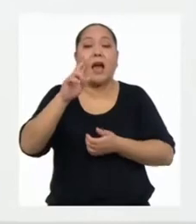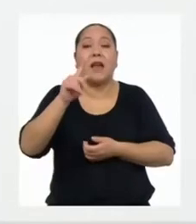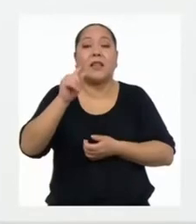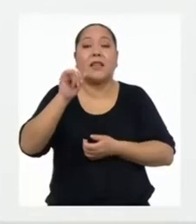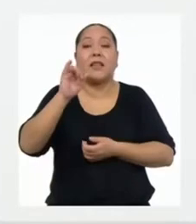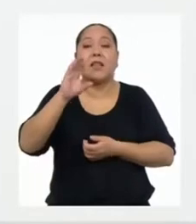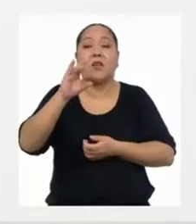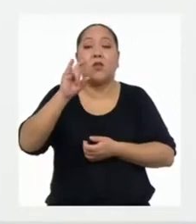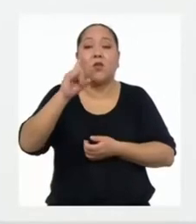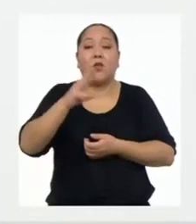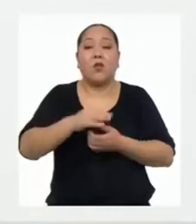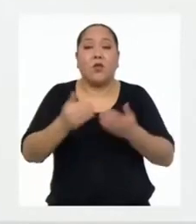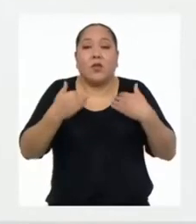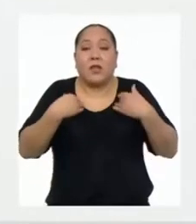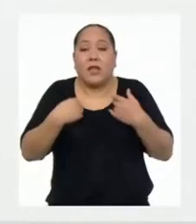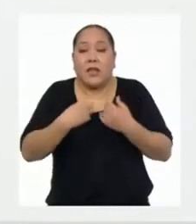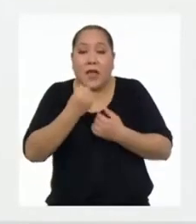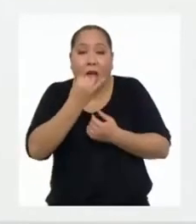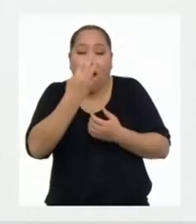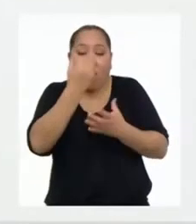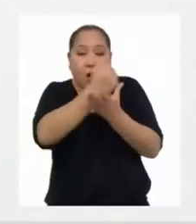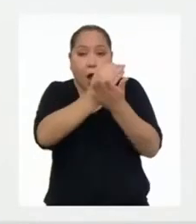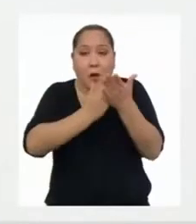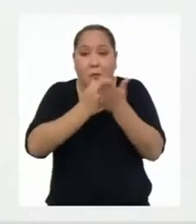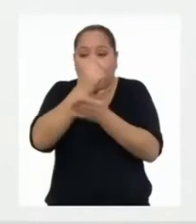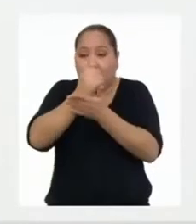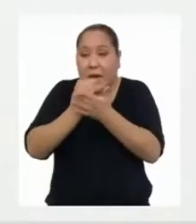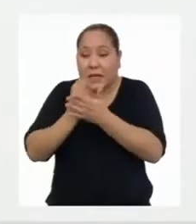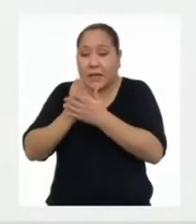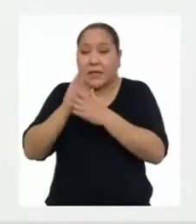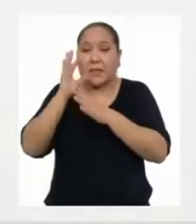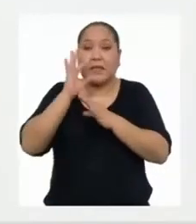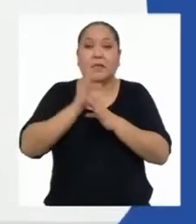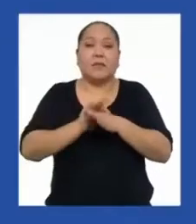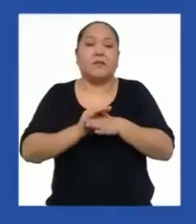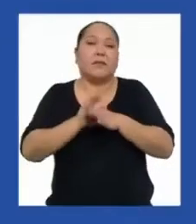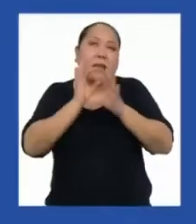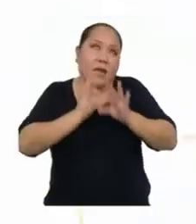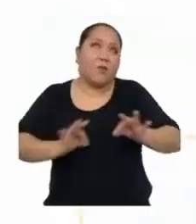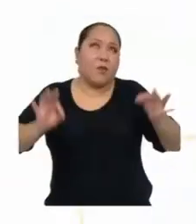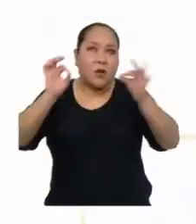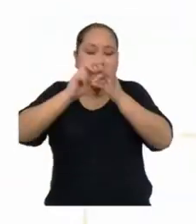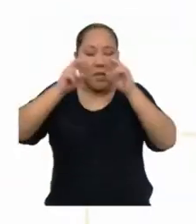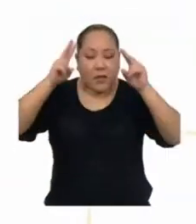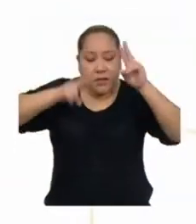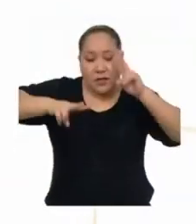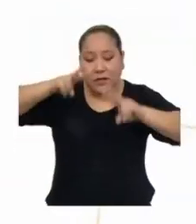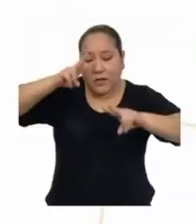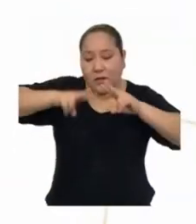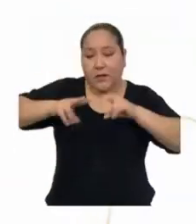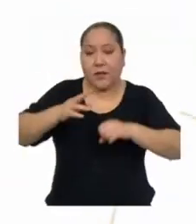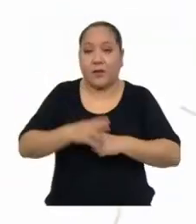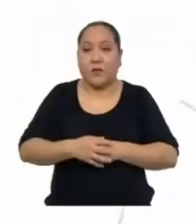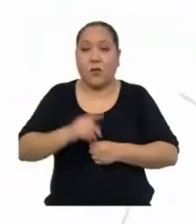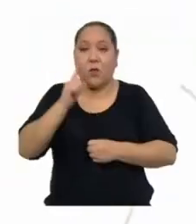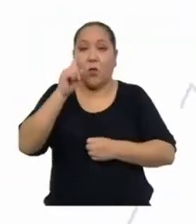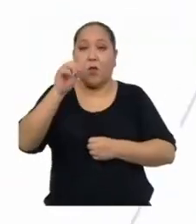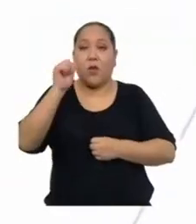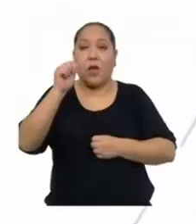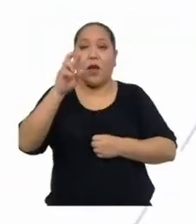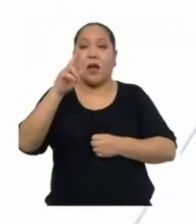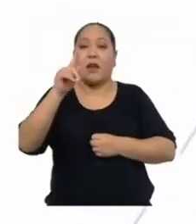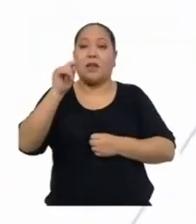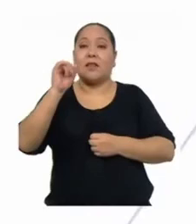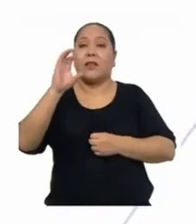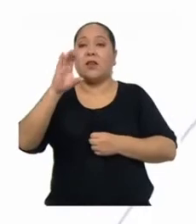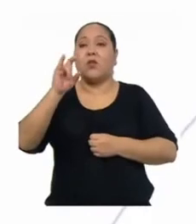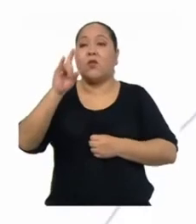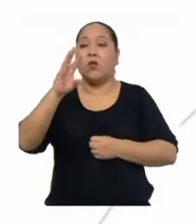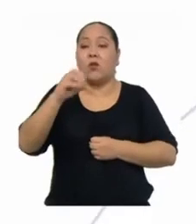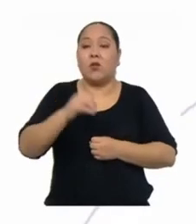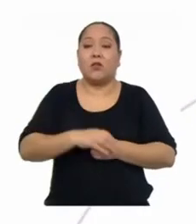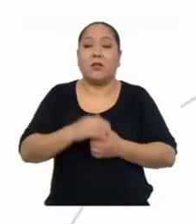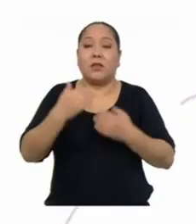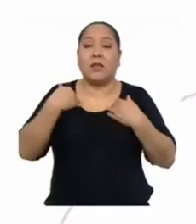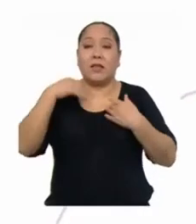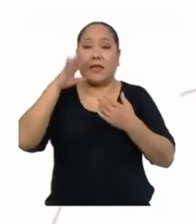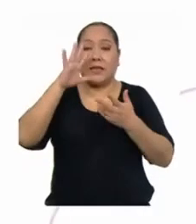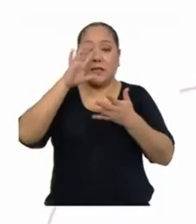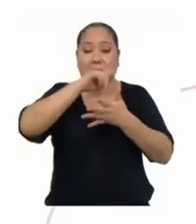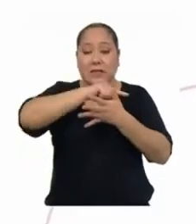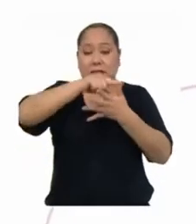ciertos elementos que son convenientes de estudiar. Un artículo está compuesto de 5